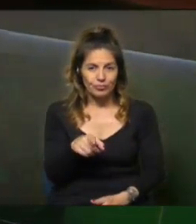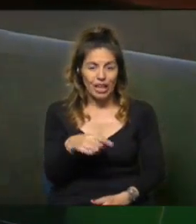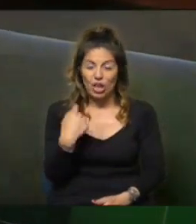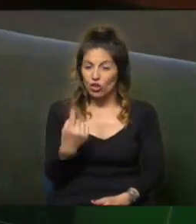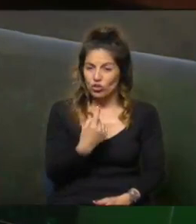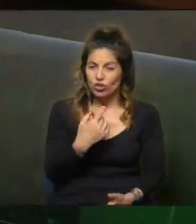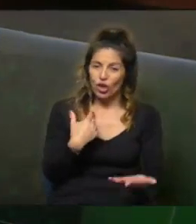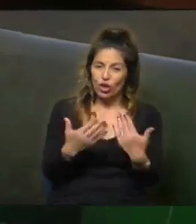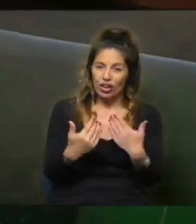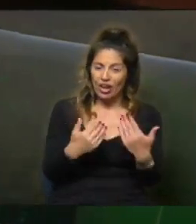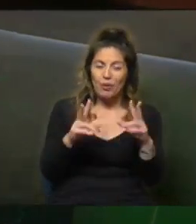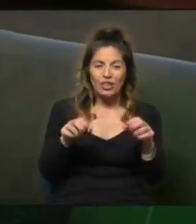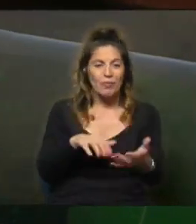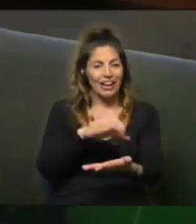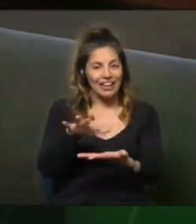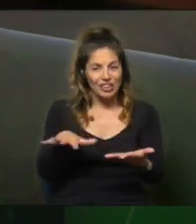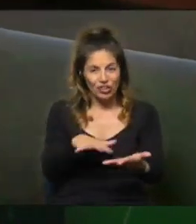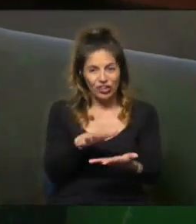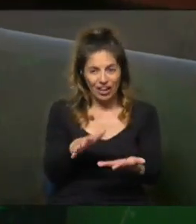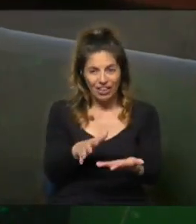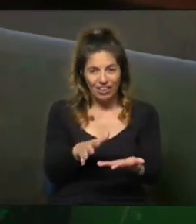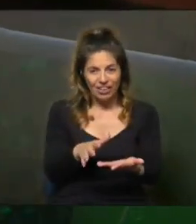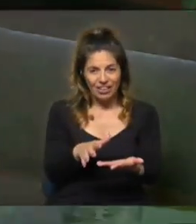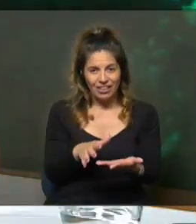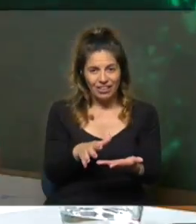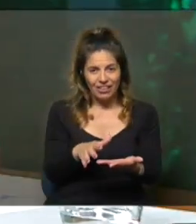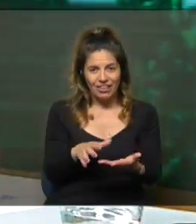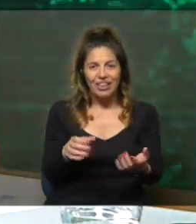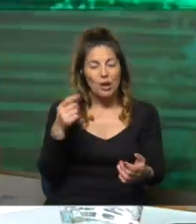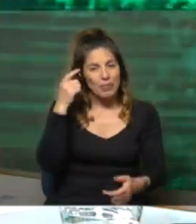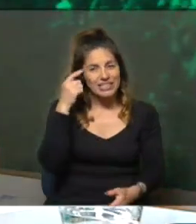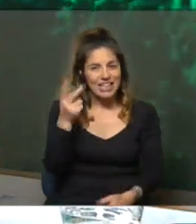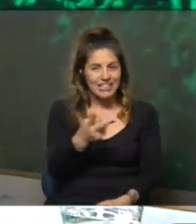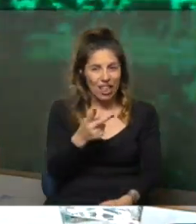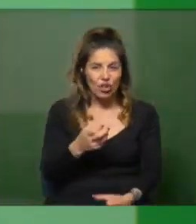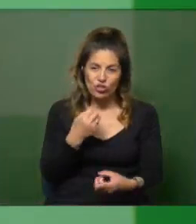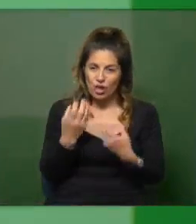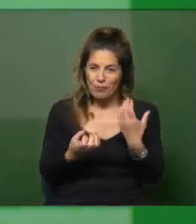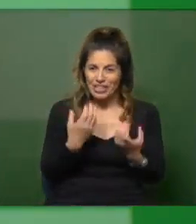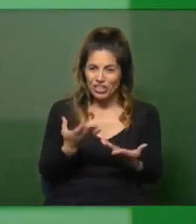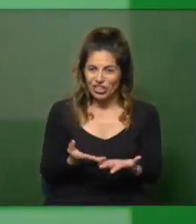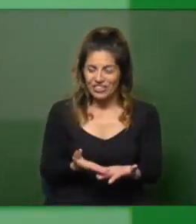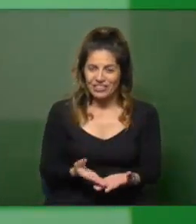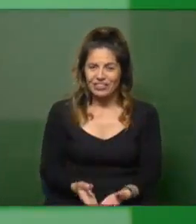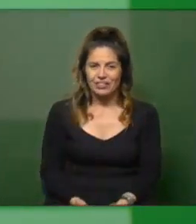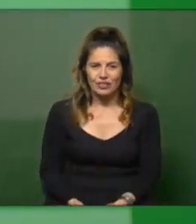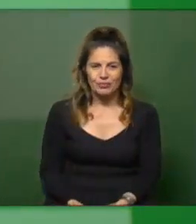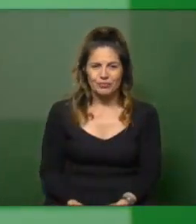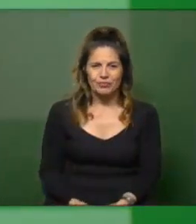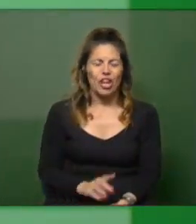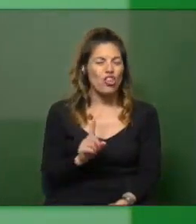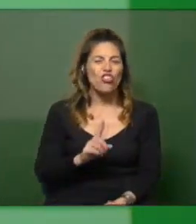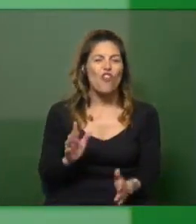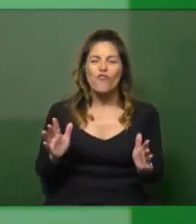general y que hablamos No de la cuestión regional eh qu qué pensas respecto a estas dos expresó porque yo creo que no estamos